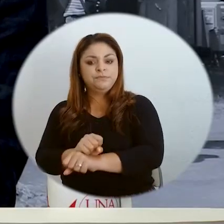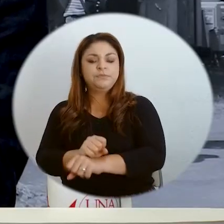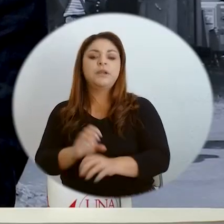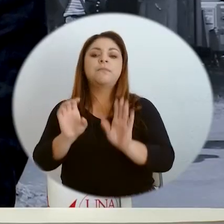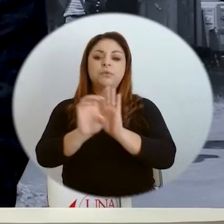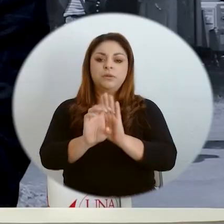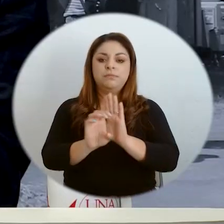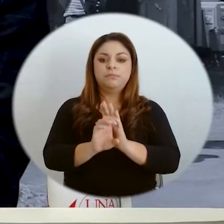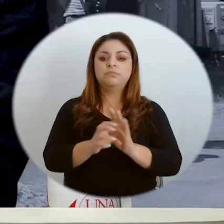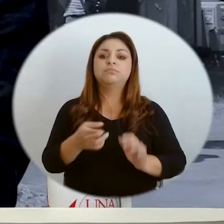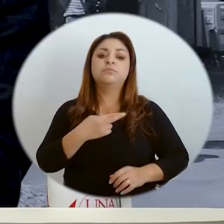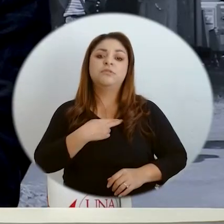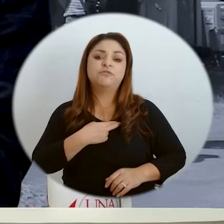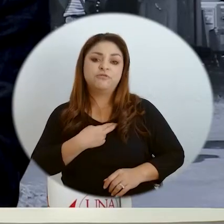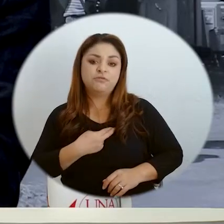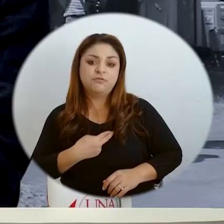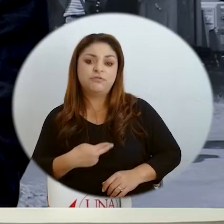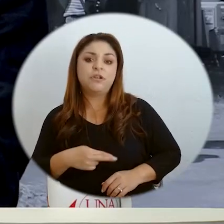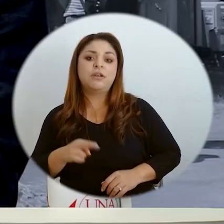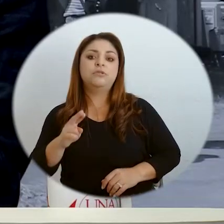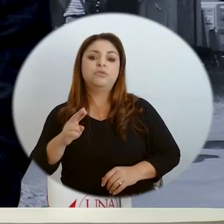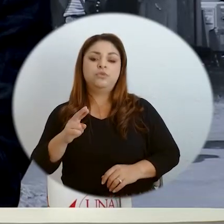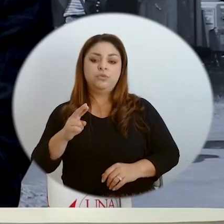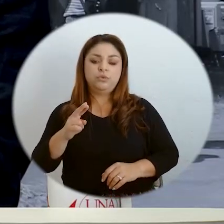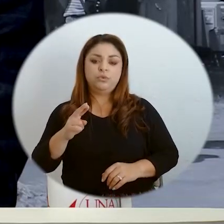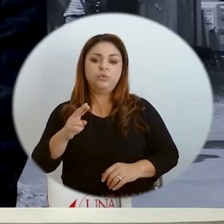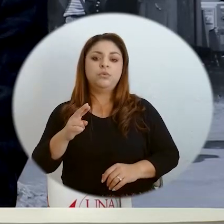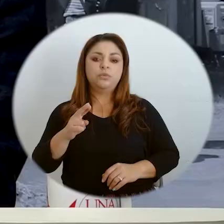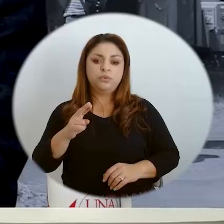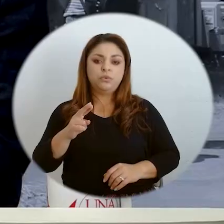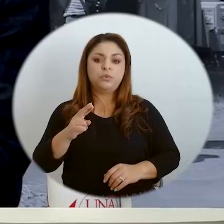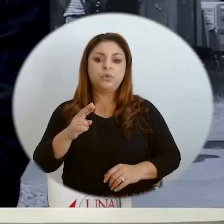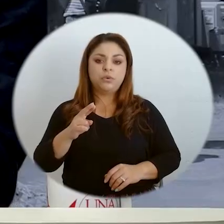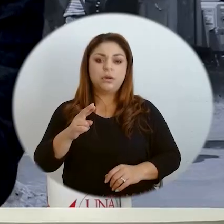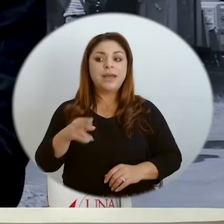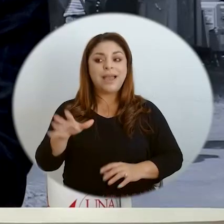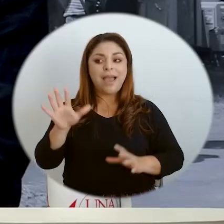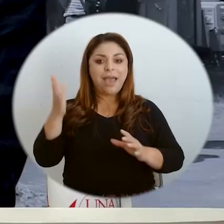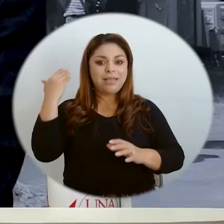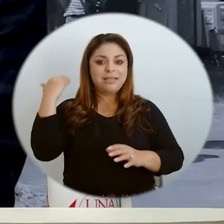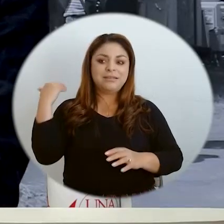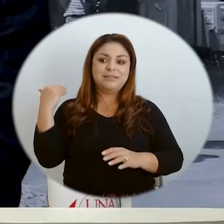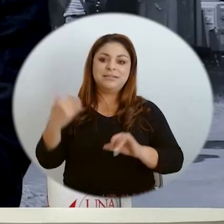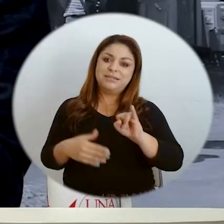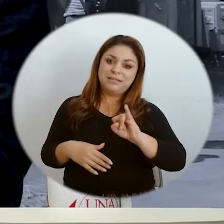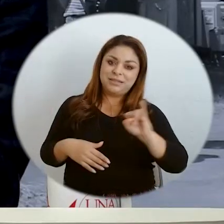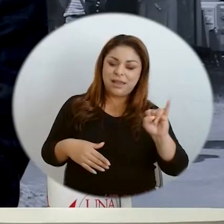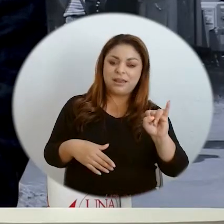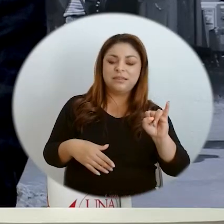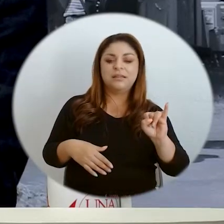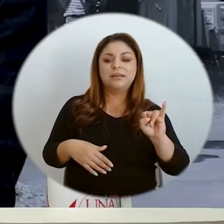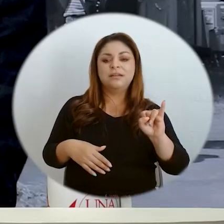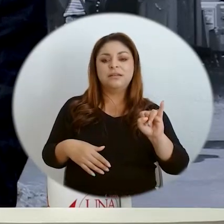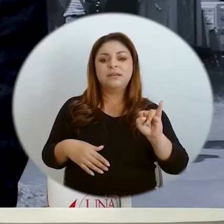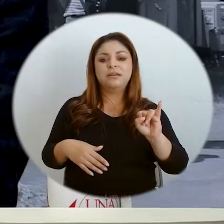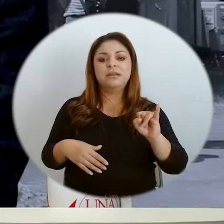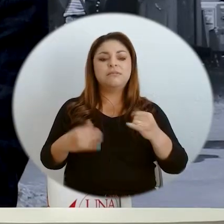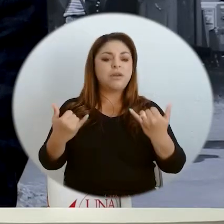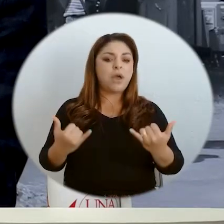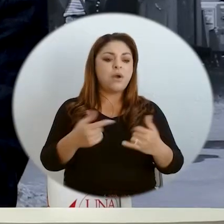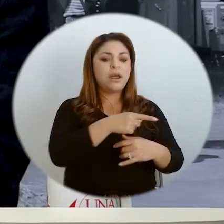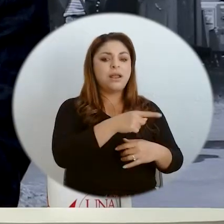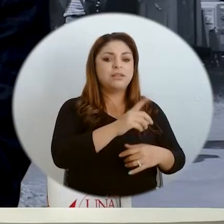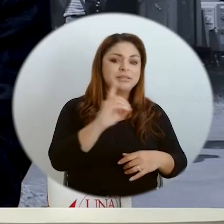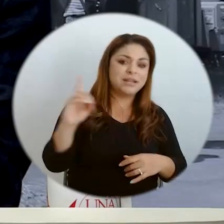más bien, bueno, la rebelión era izquierda porque se ponía contra un orden conservador. Ahora más bien estos grupos se